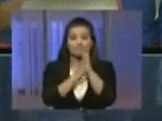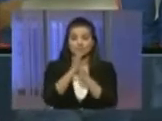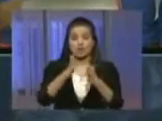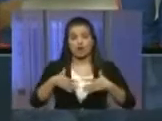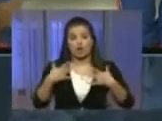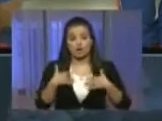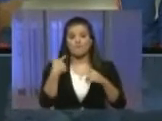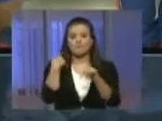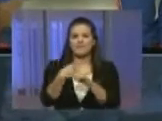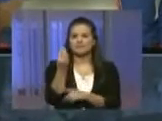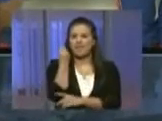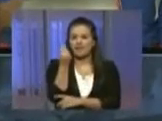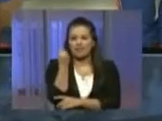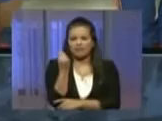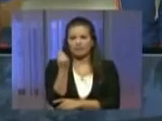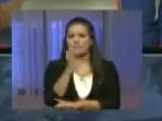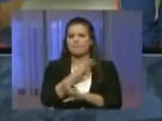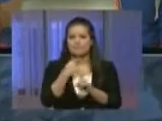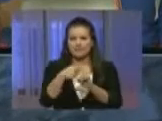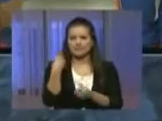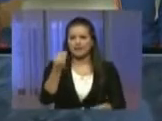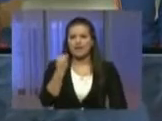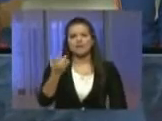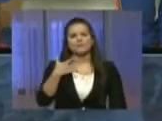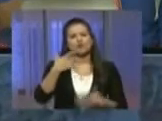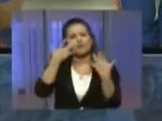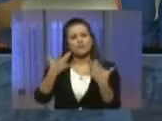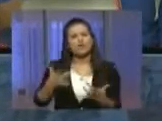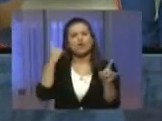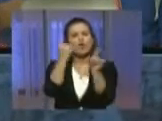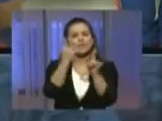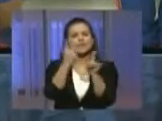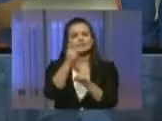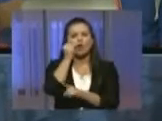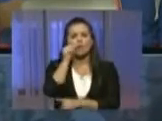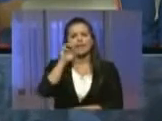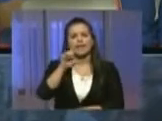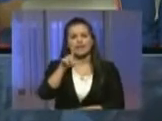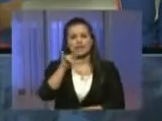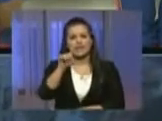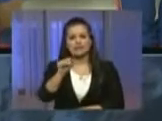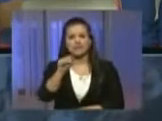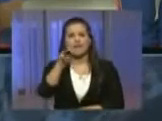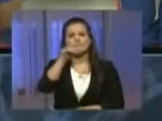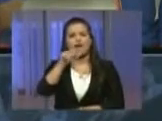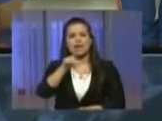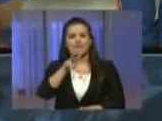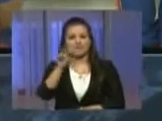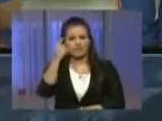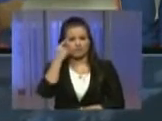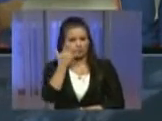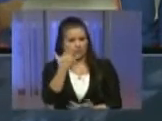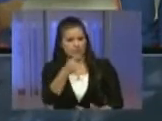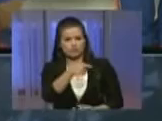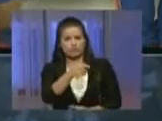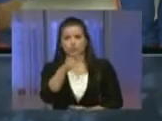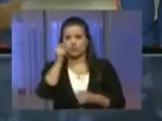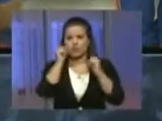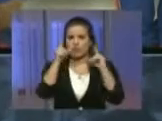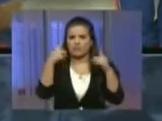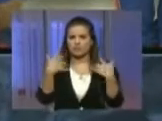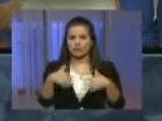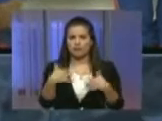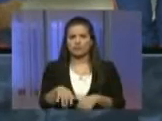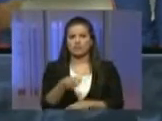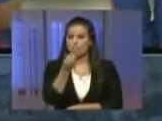la calidad que muestran yo estuve viendo la competencia de Elías malavé impresionante la